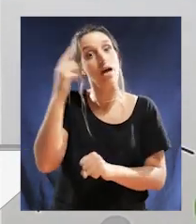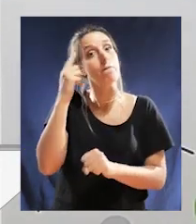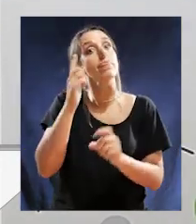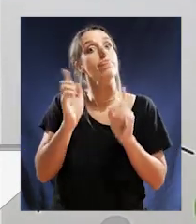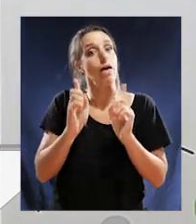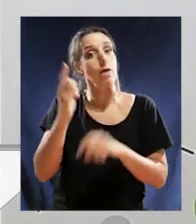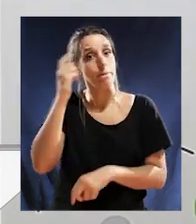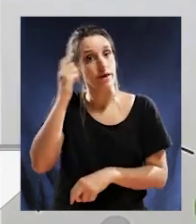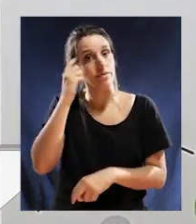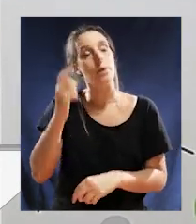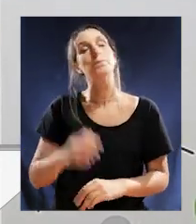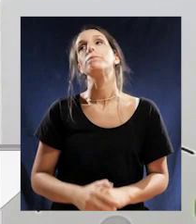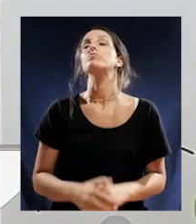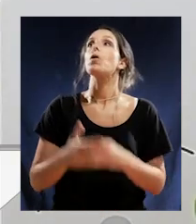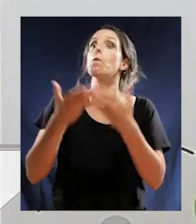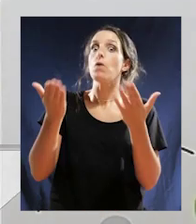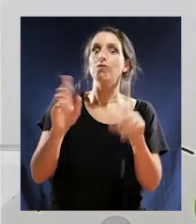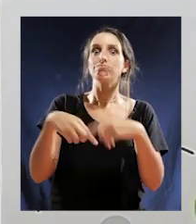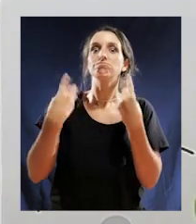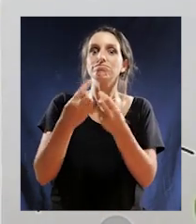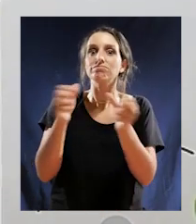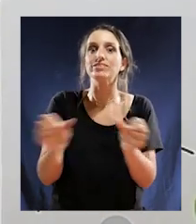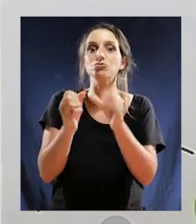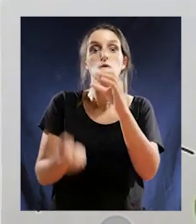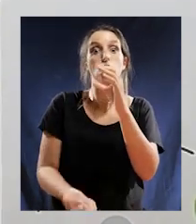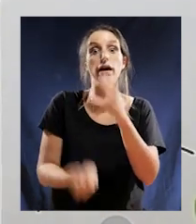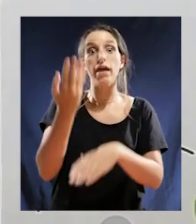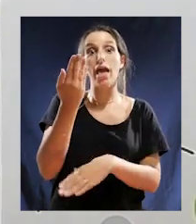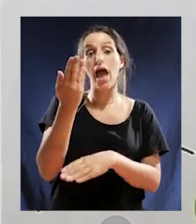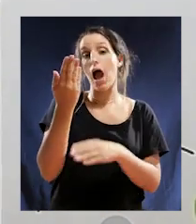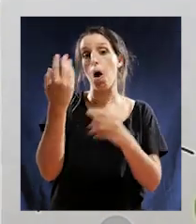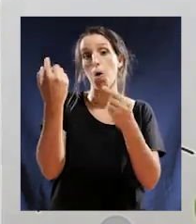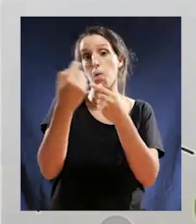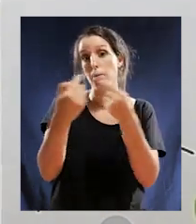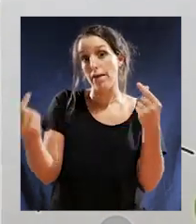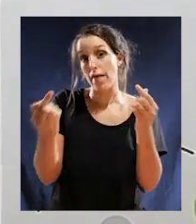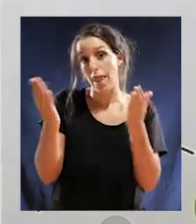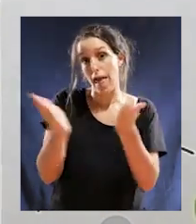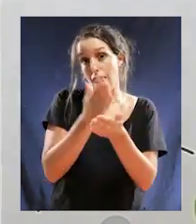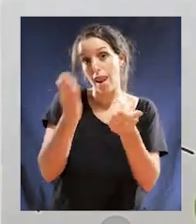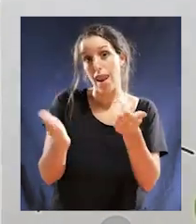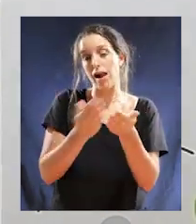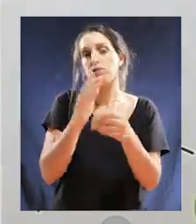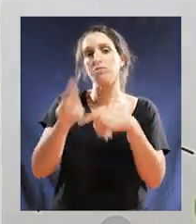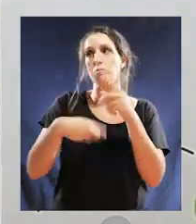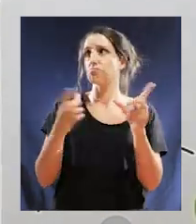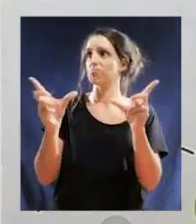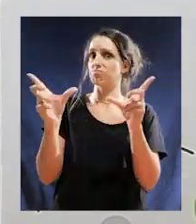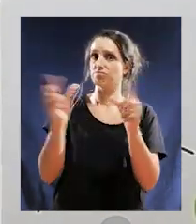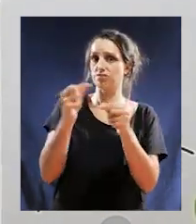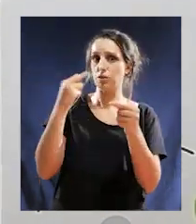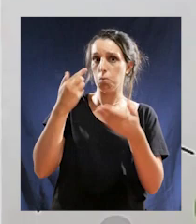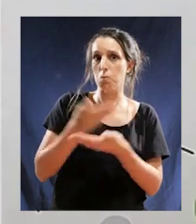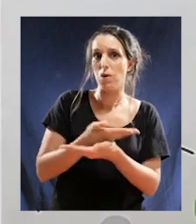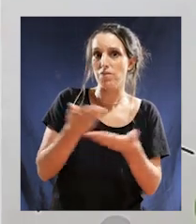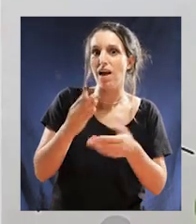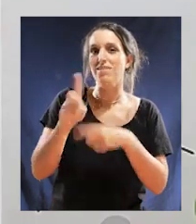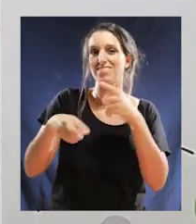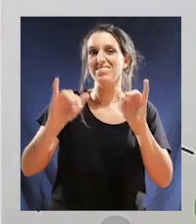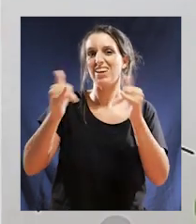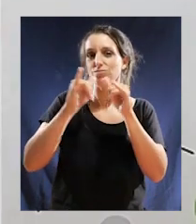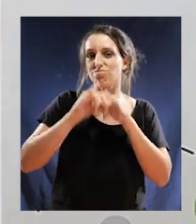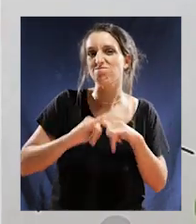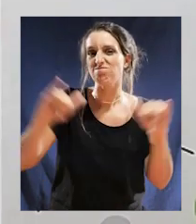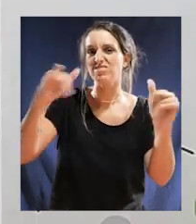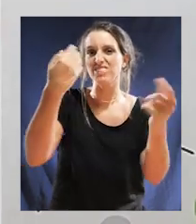pensar bueno criamos un material que luego de esta presentación estará disponible supongo que por las distintas